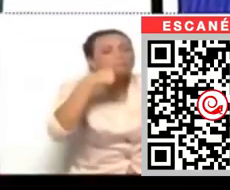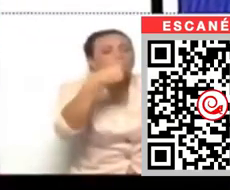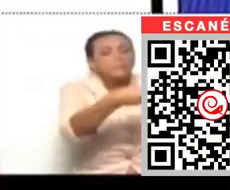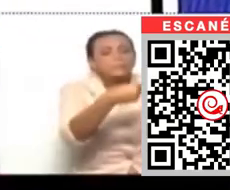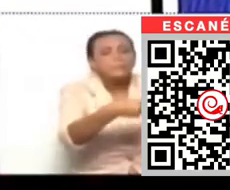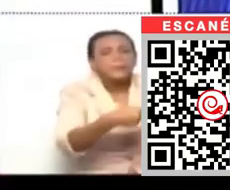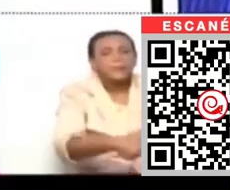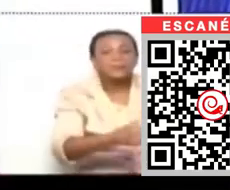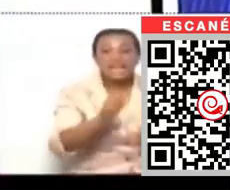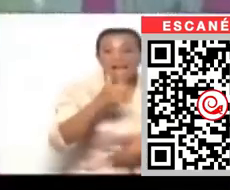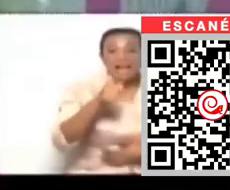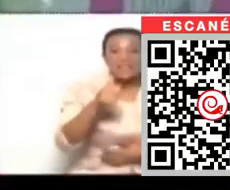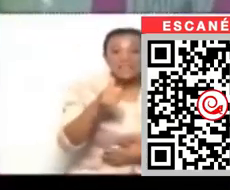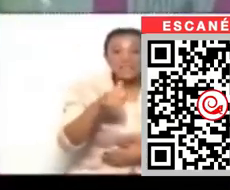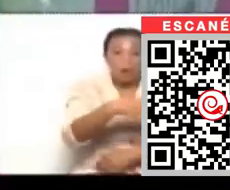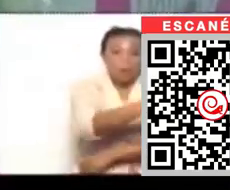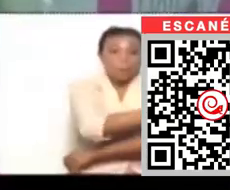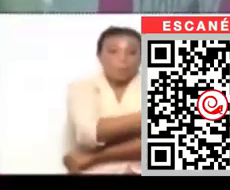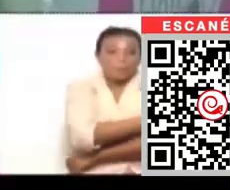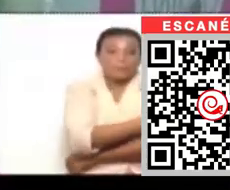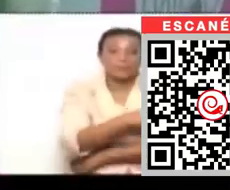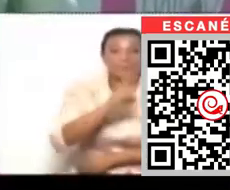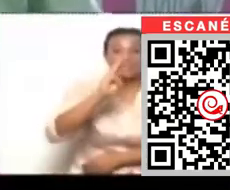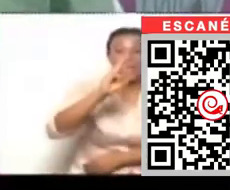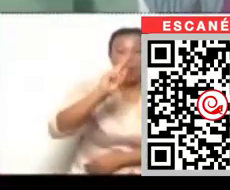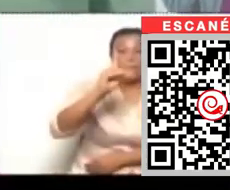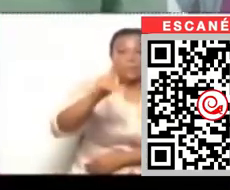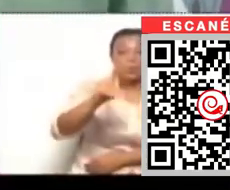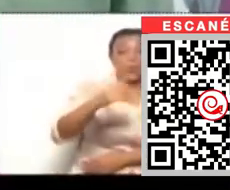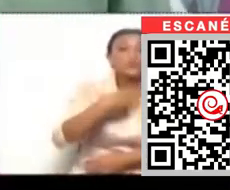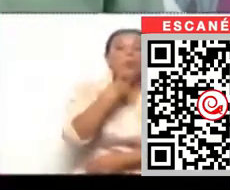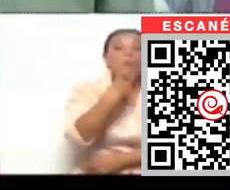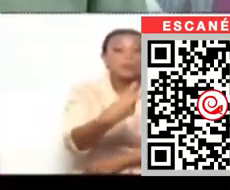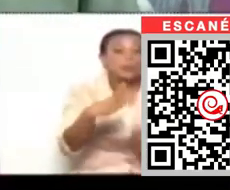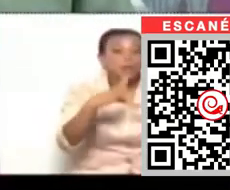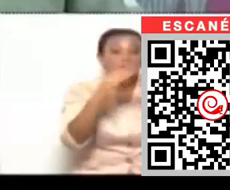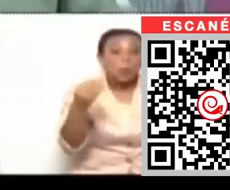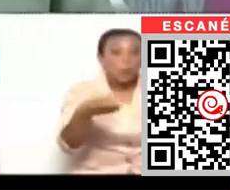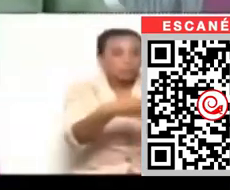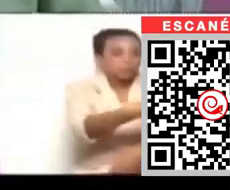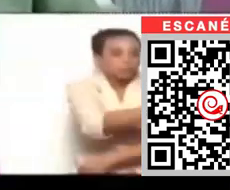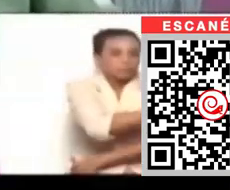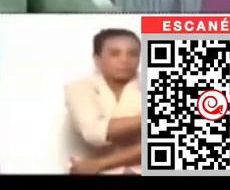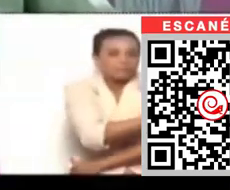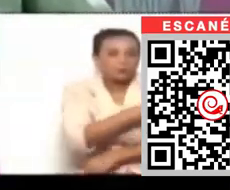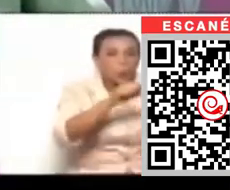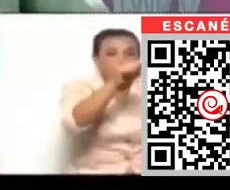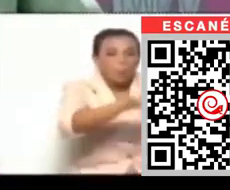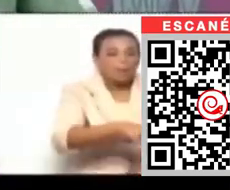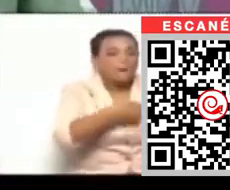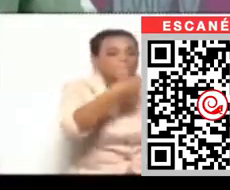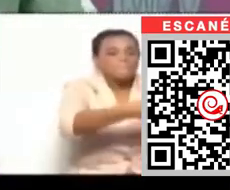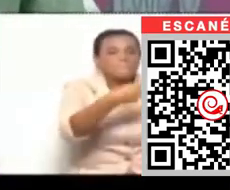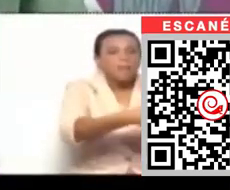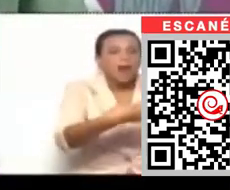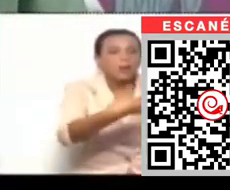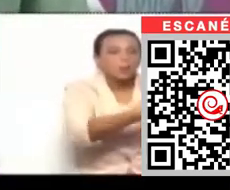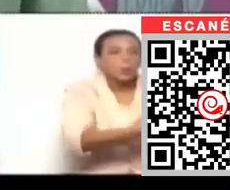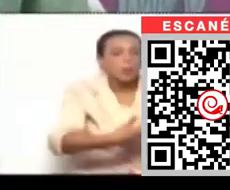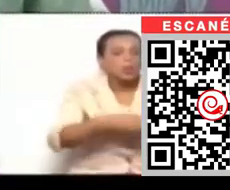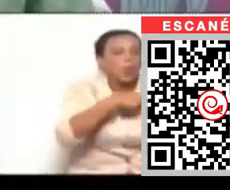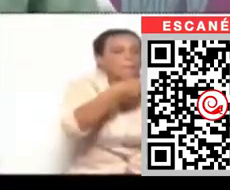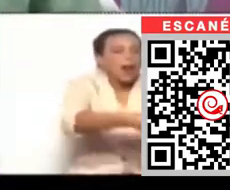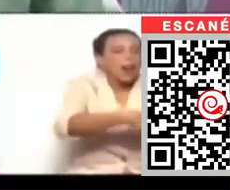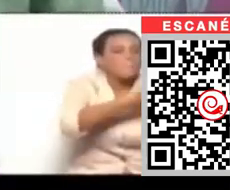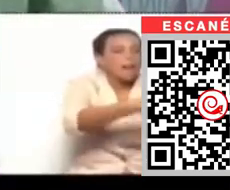de los 10 partidos de la PUP, de todos sus voceros, todos son nómina de los gringos. Todos y todas